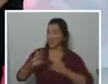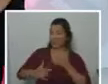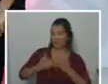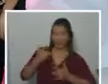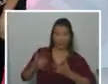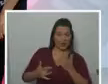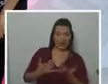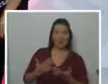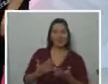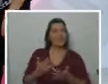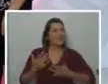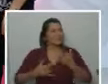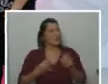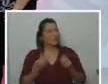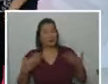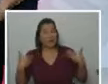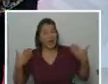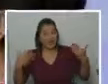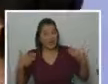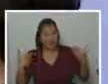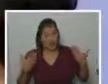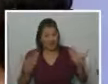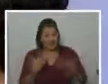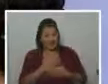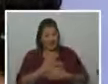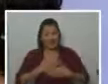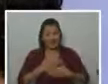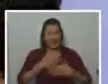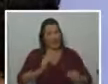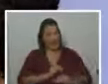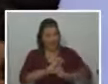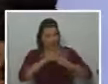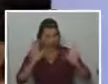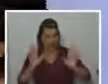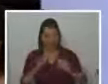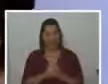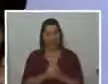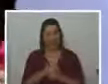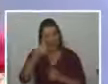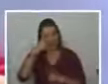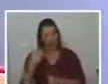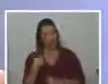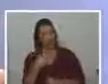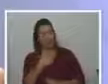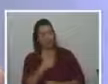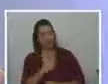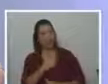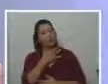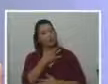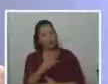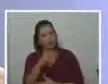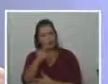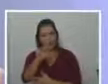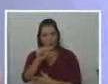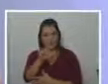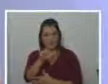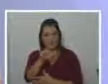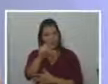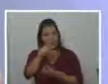llena de alegría y felicidad. No es para menos, no es para menos. Y para nosotros es un placer, doña María, que usted